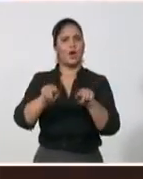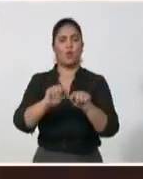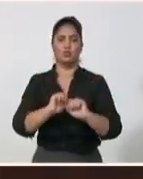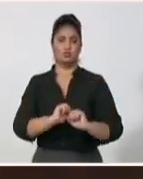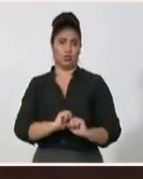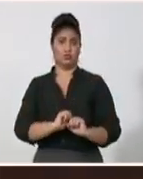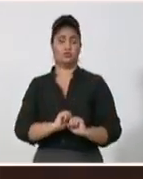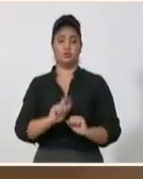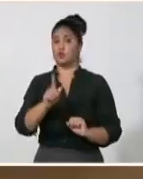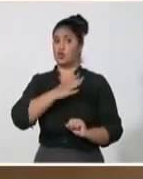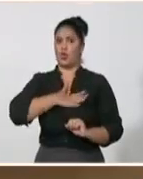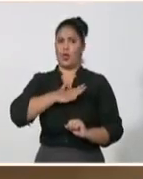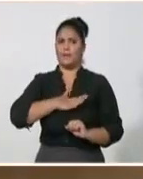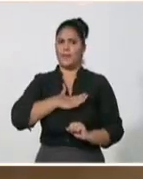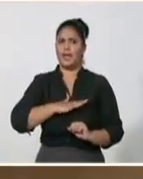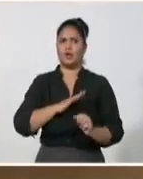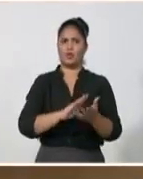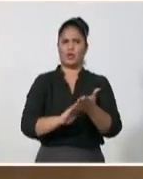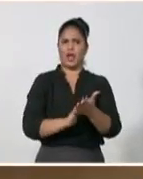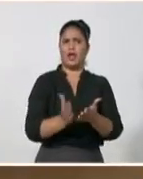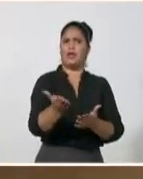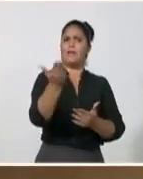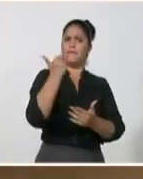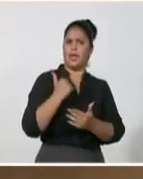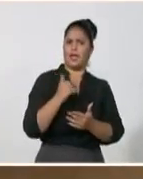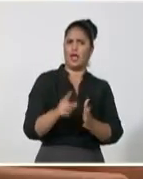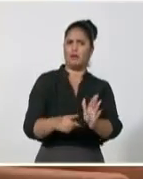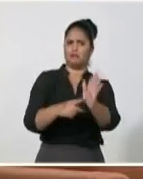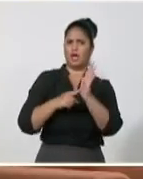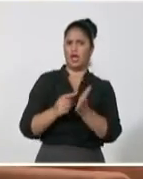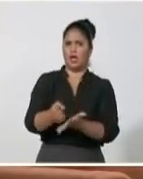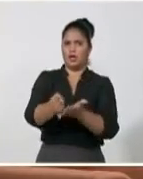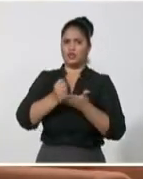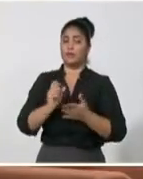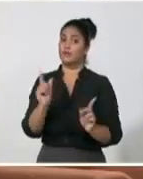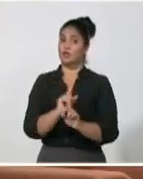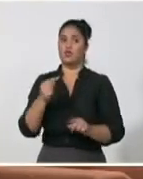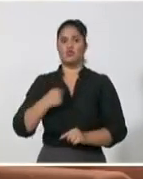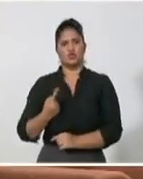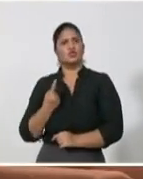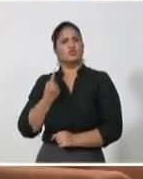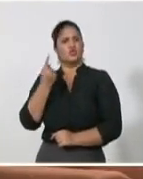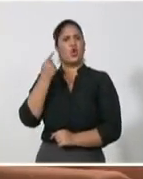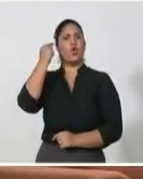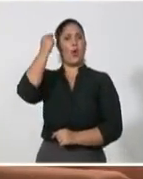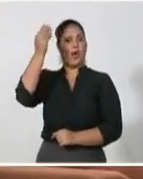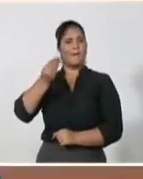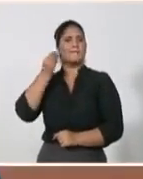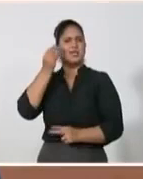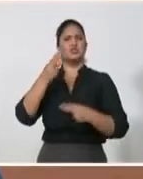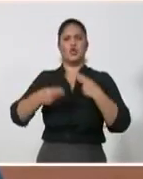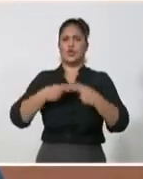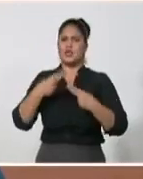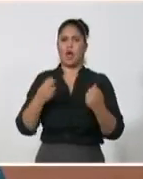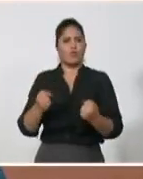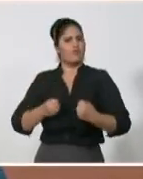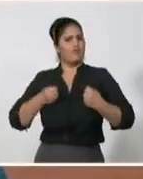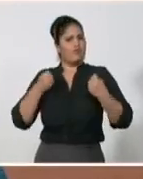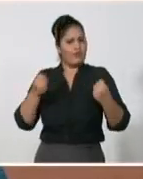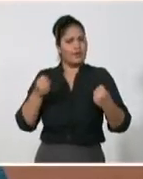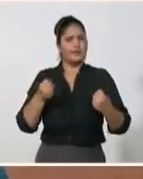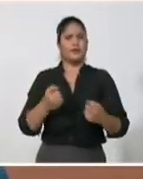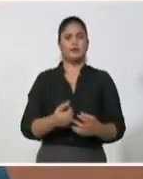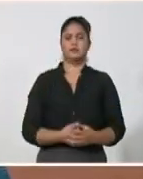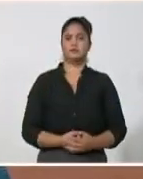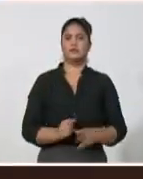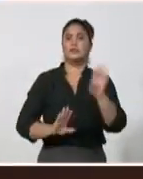problema, para cumplir bien mi función como cuadro. El cuadro en las condiciones nuestras tiene que tener tenacidad y firmeza. Ante el enemigo hay que